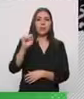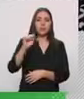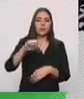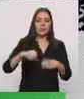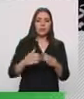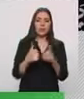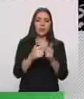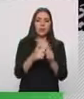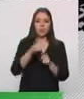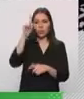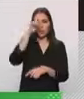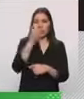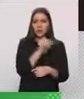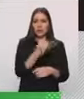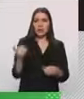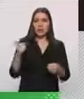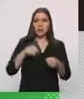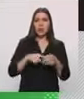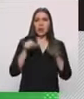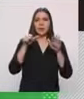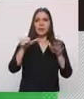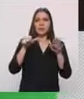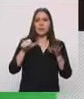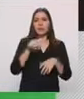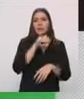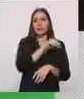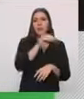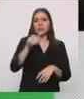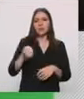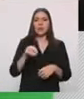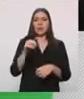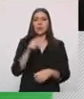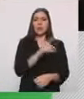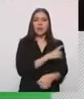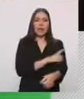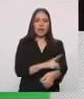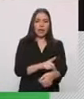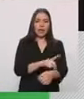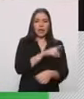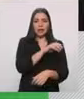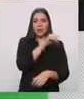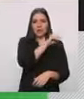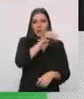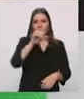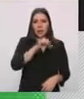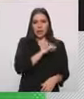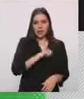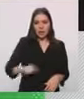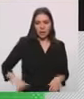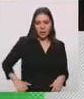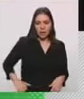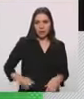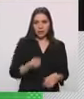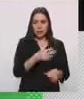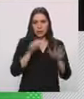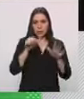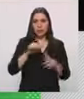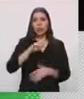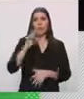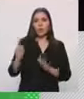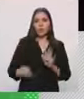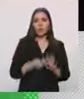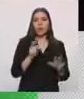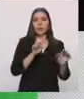formar parte de las 16 demarcaciones territoriales, las 16 puestos de cargo de elección popular de las alcaldesas y alcaldes, y otra vez